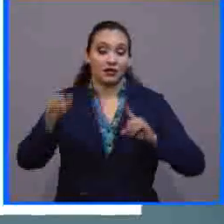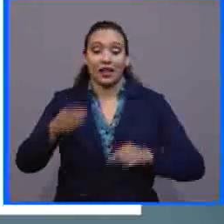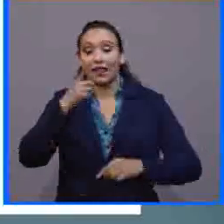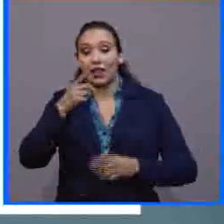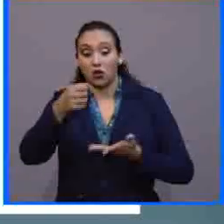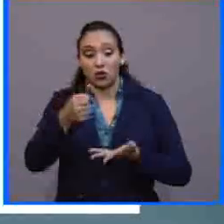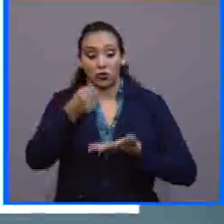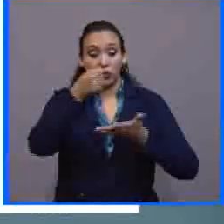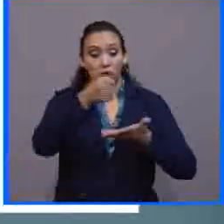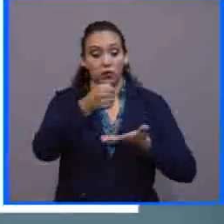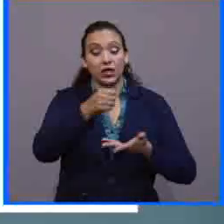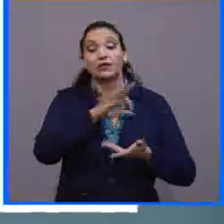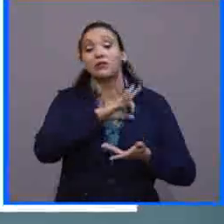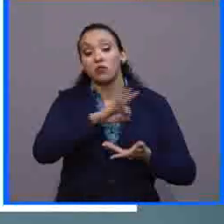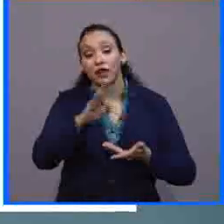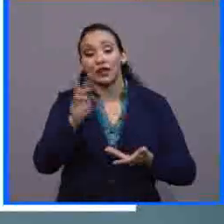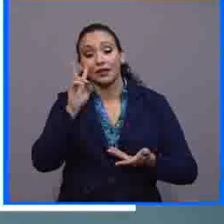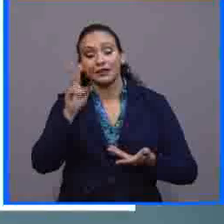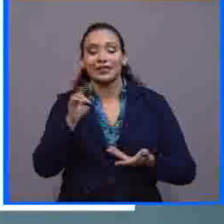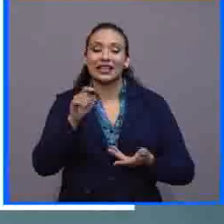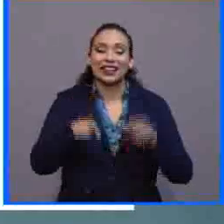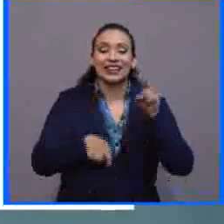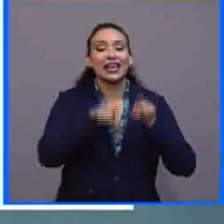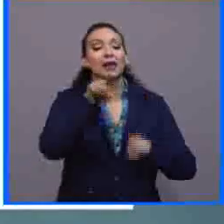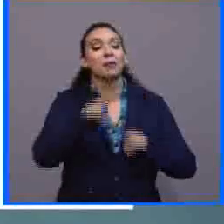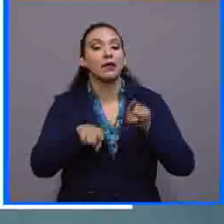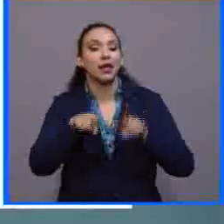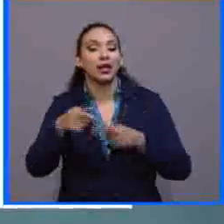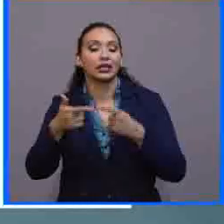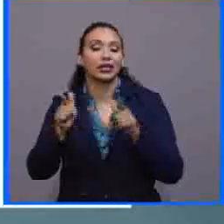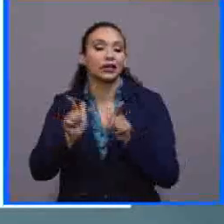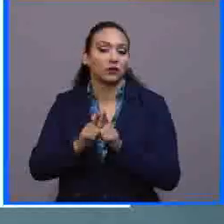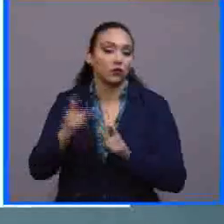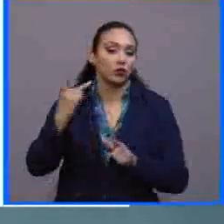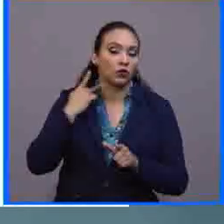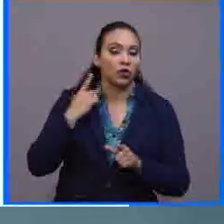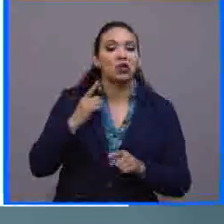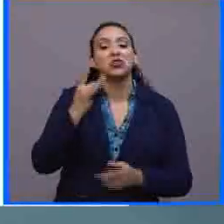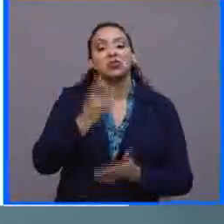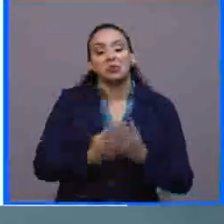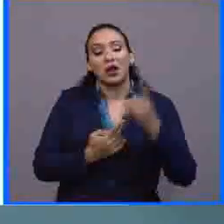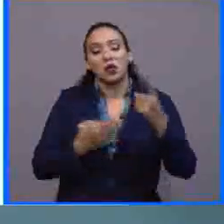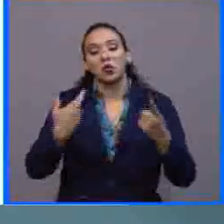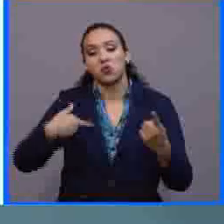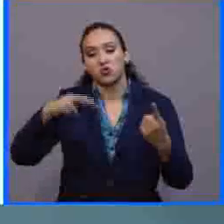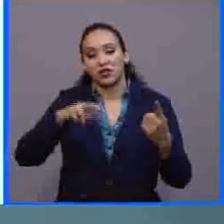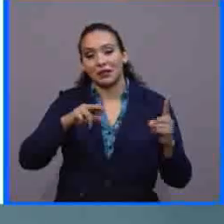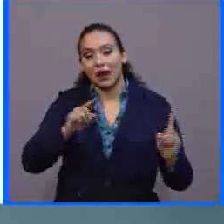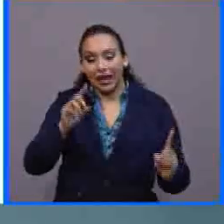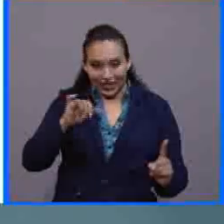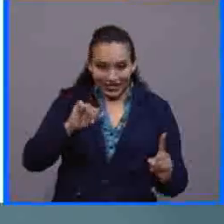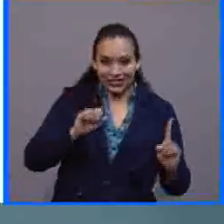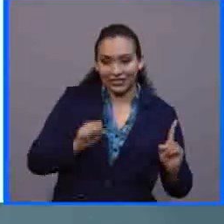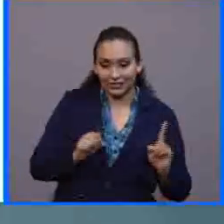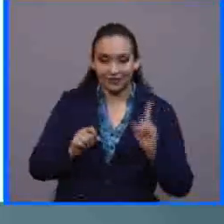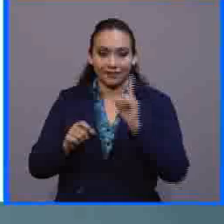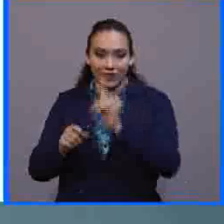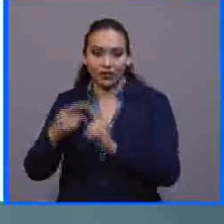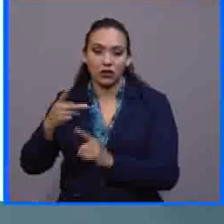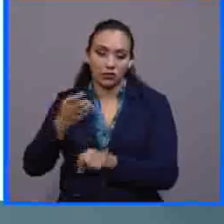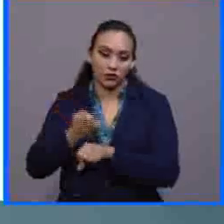público se puede condicionar a la obtención de cuando menos un representante en el Congreso